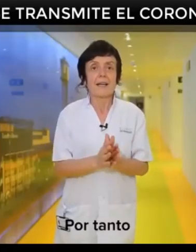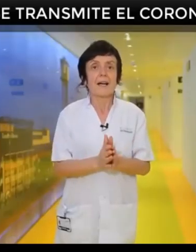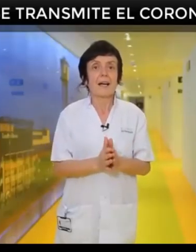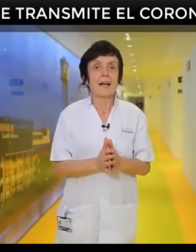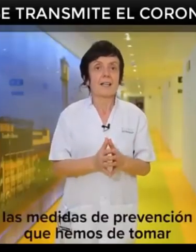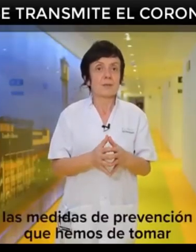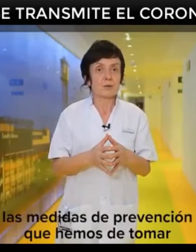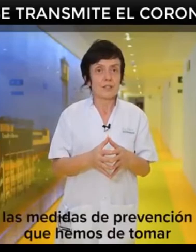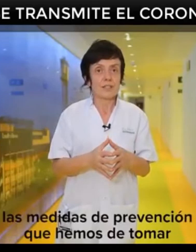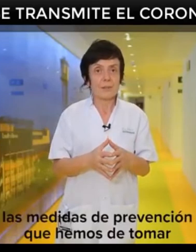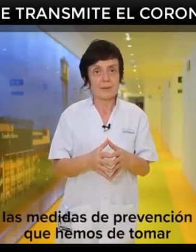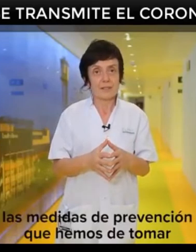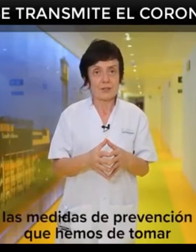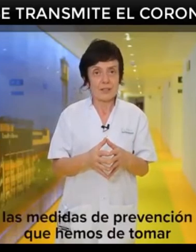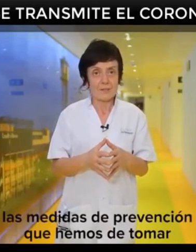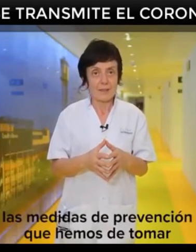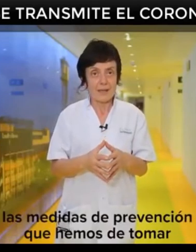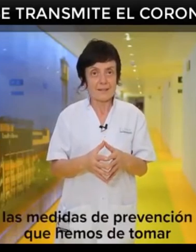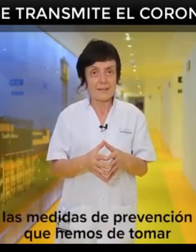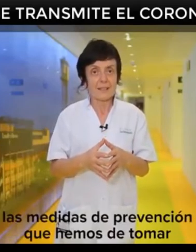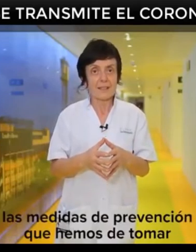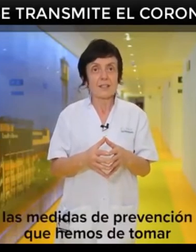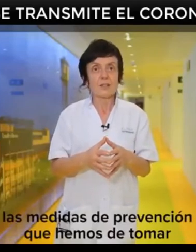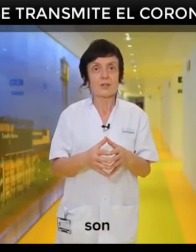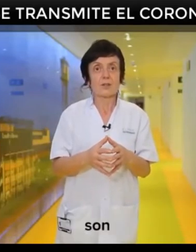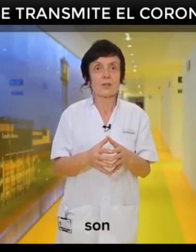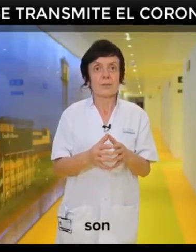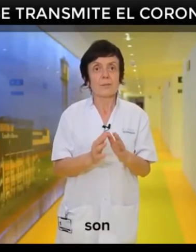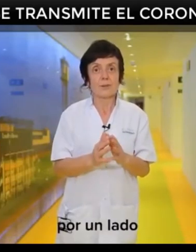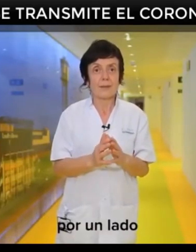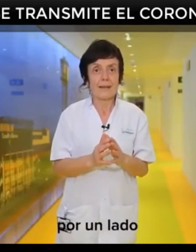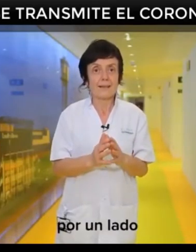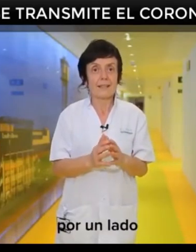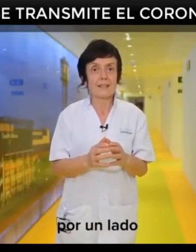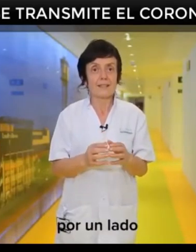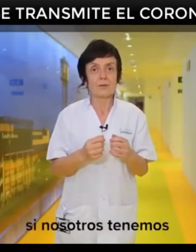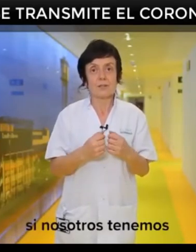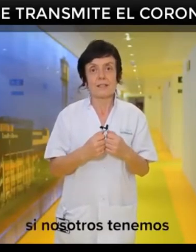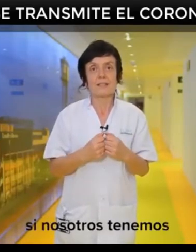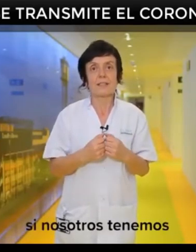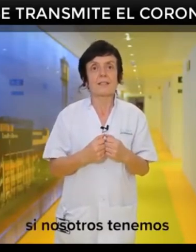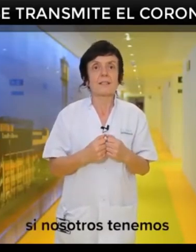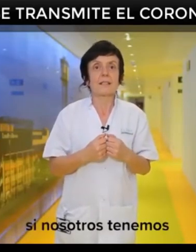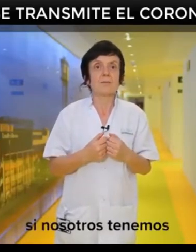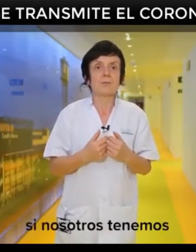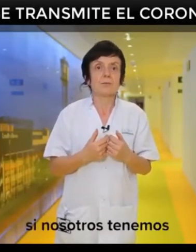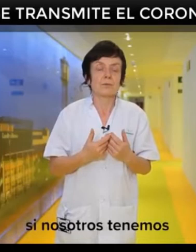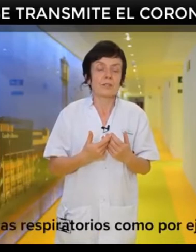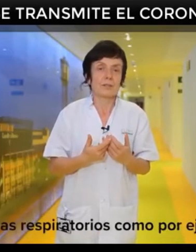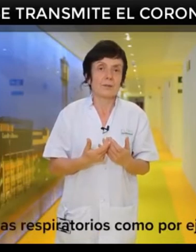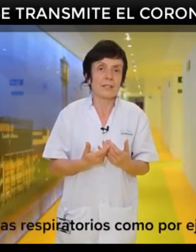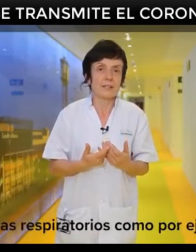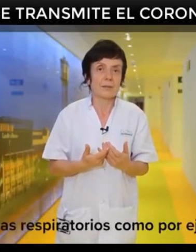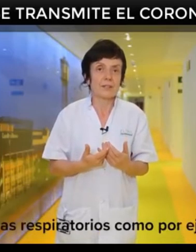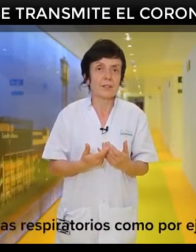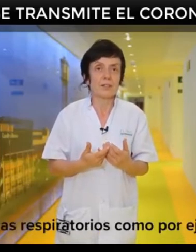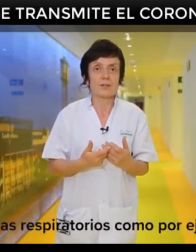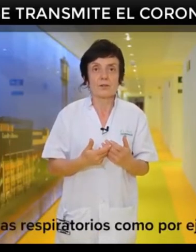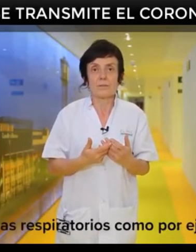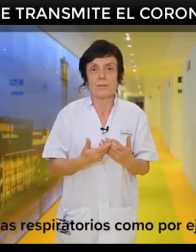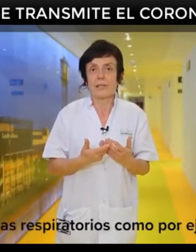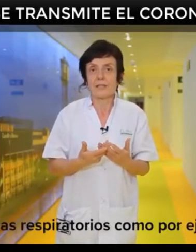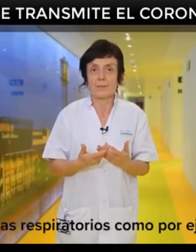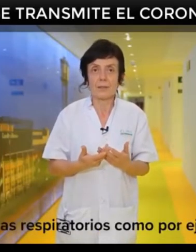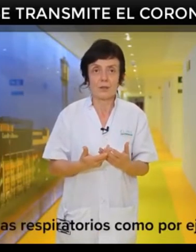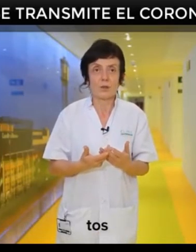positivos relacionados con esa persona. ¿Qué nos va a proporcionar el aeropuerto? La información